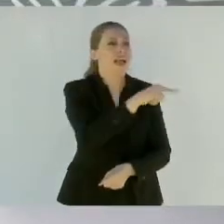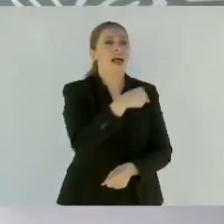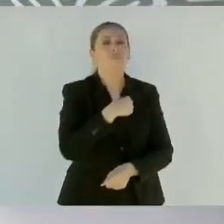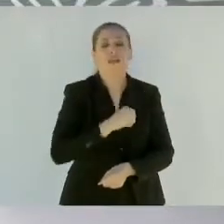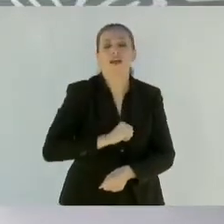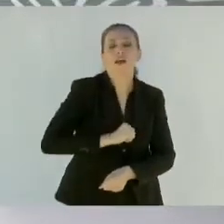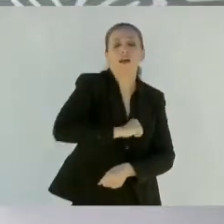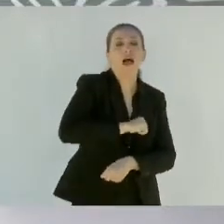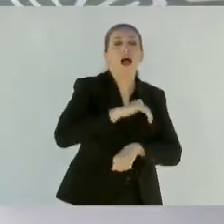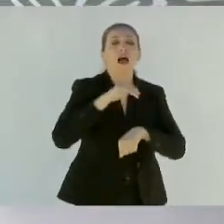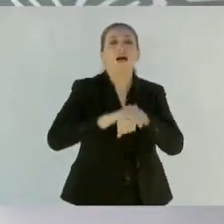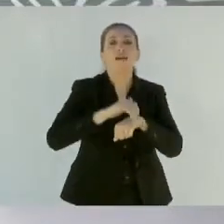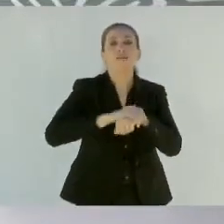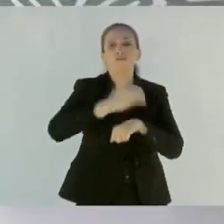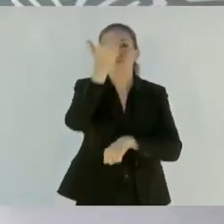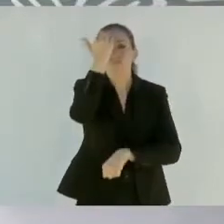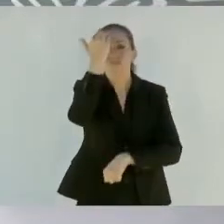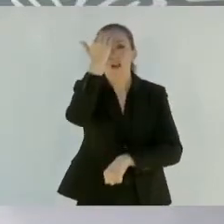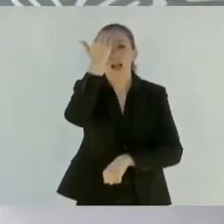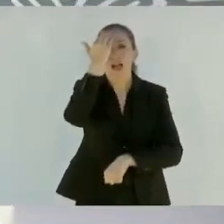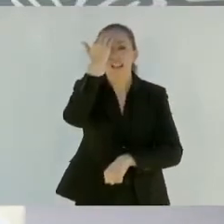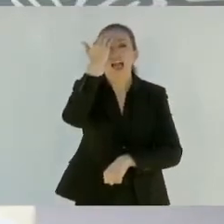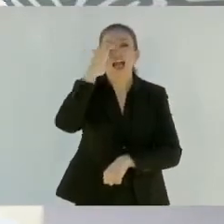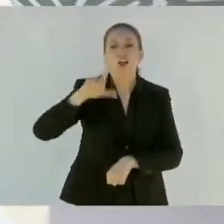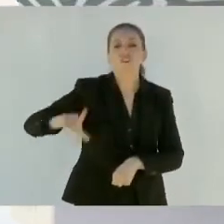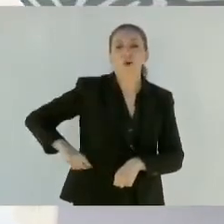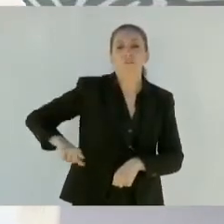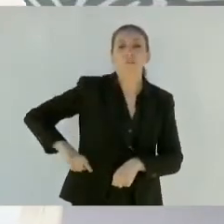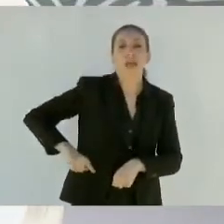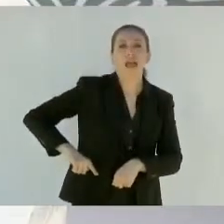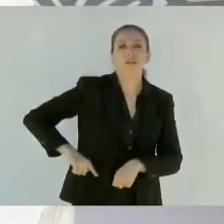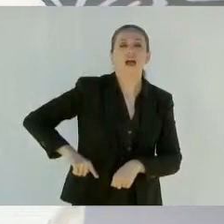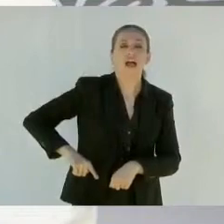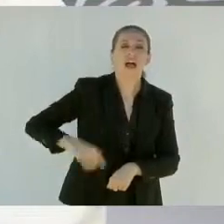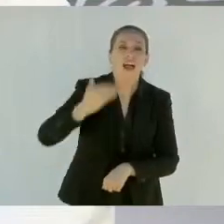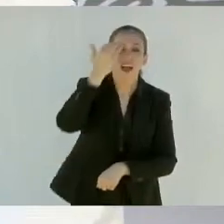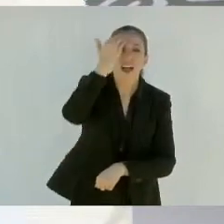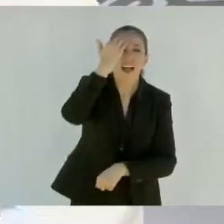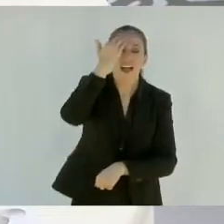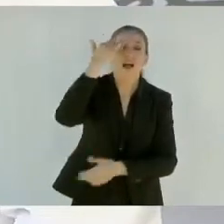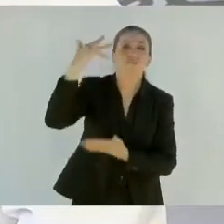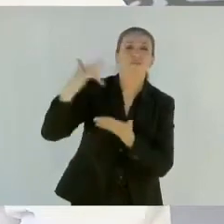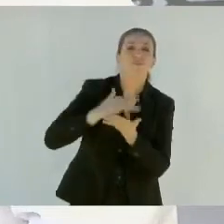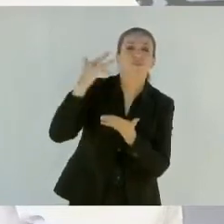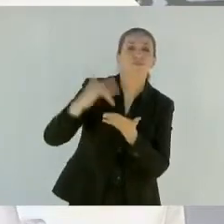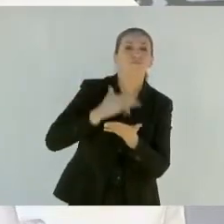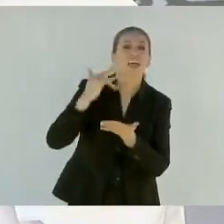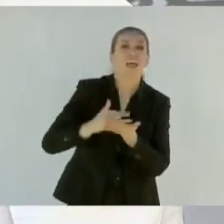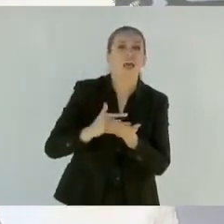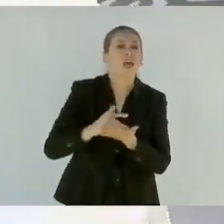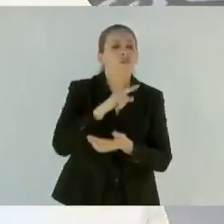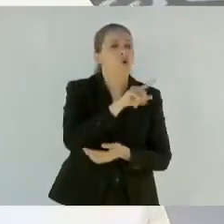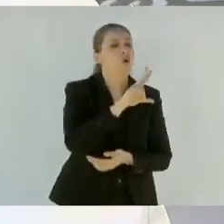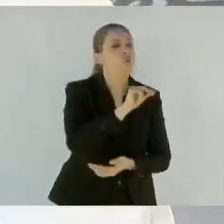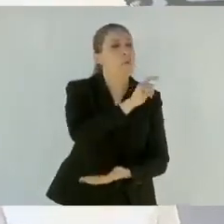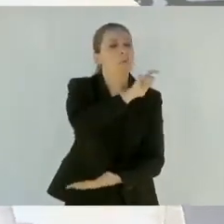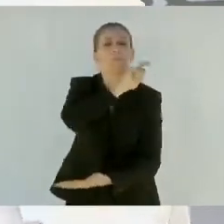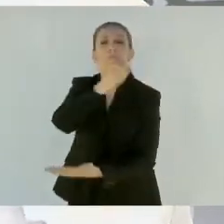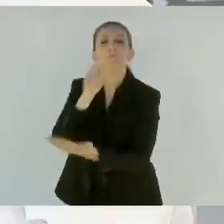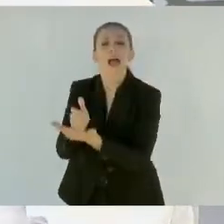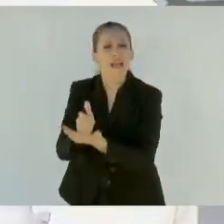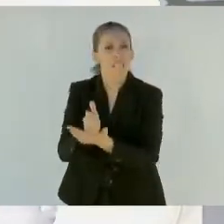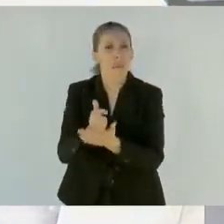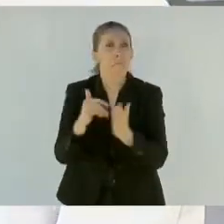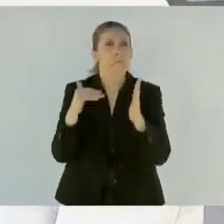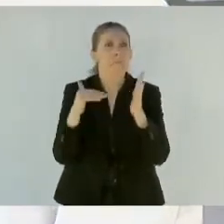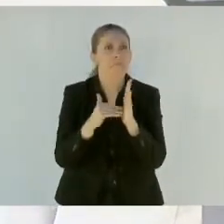ellos dominaban en el gobierno y por eso se les condonaban los impuestos, miles de millones